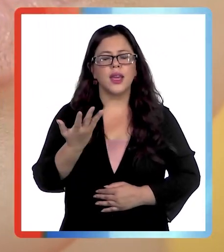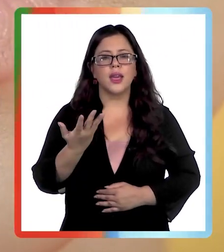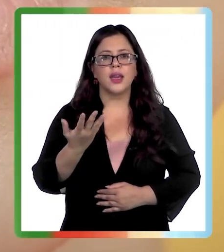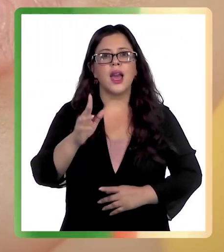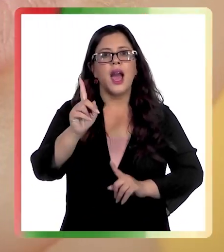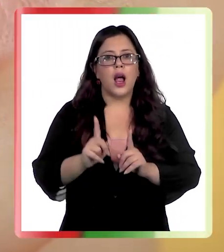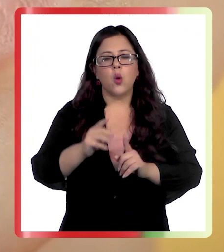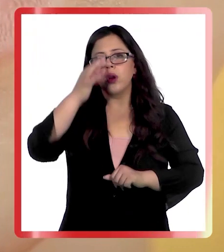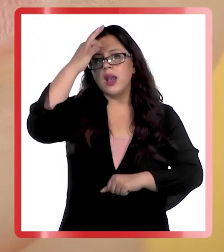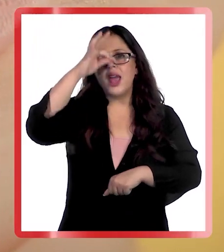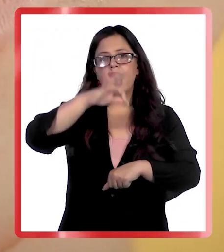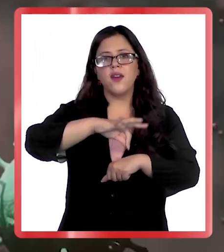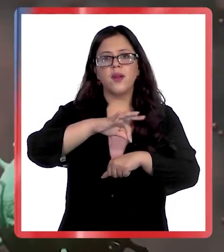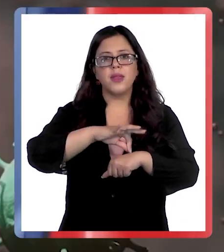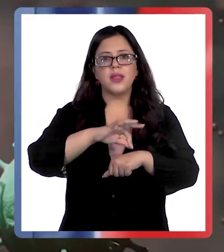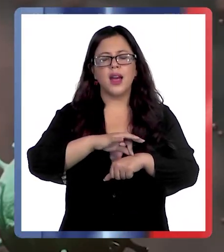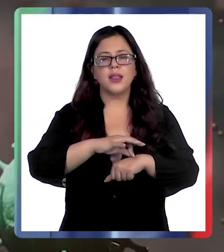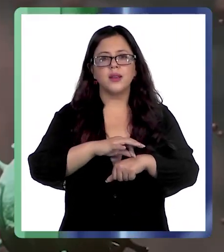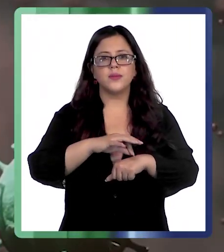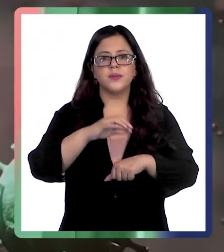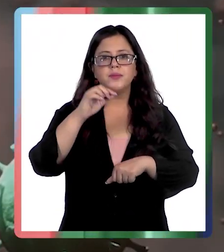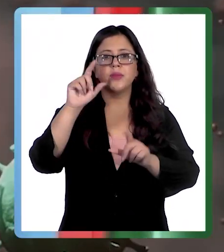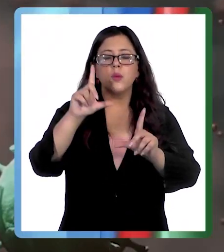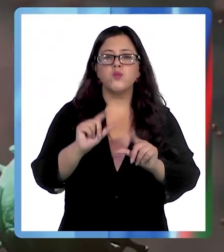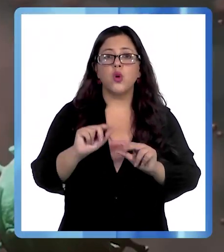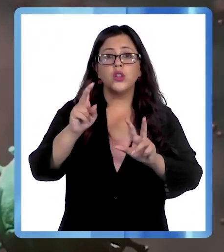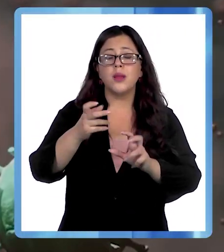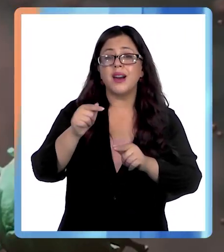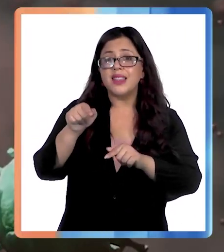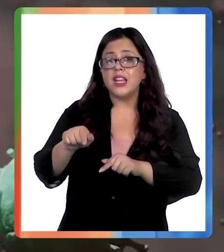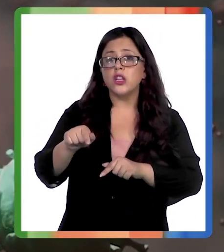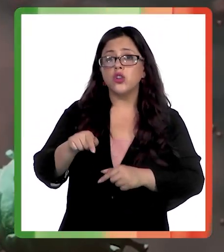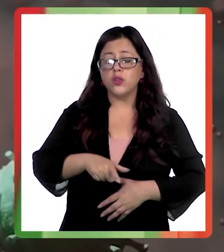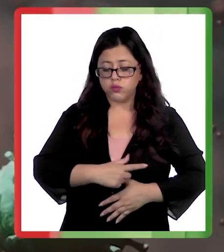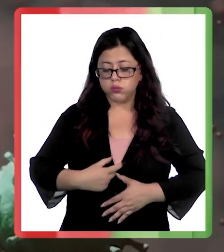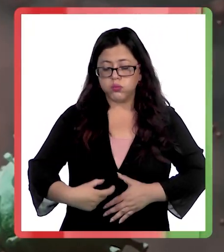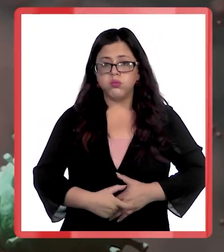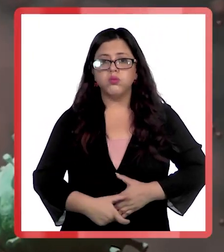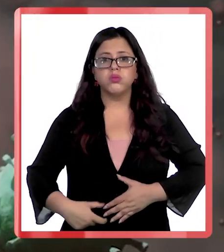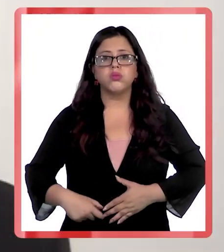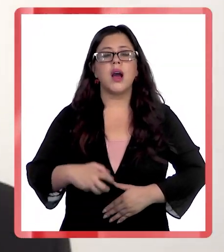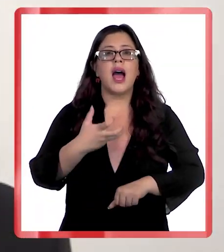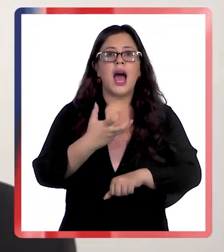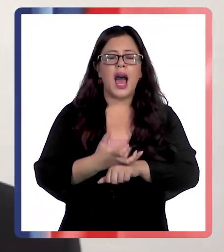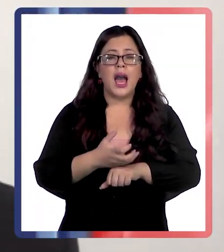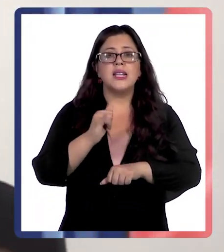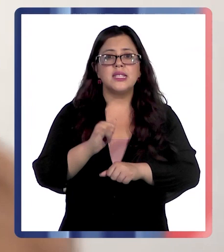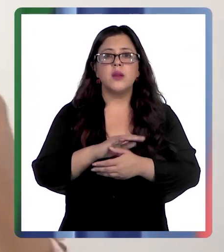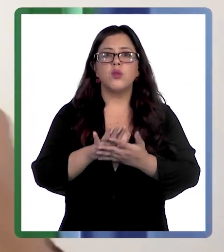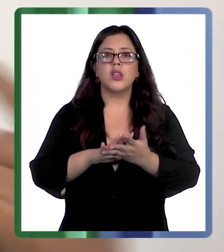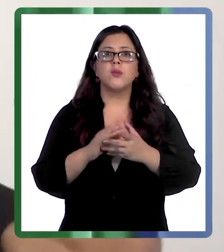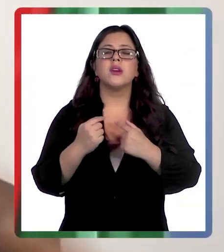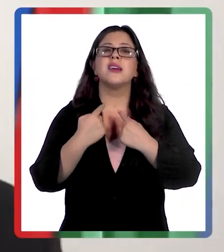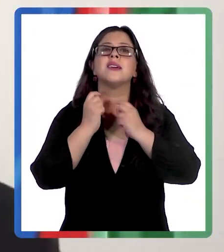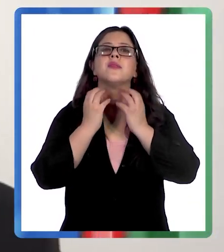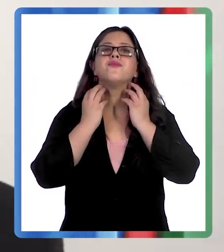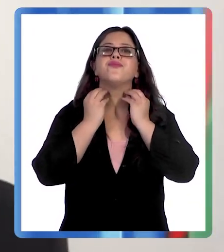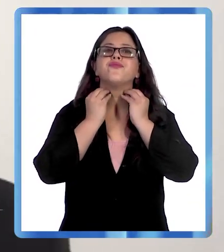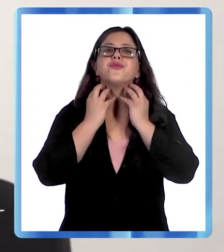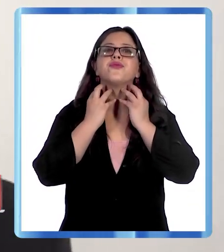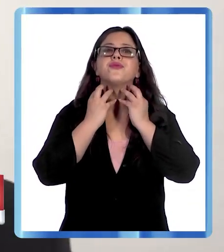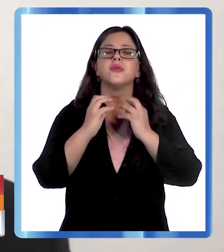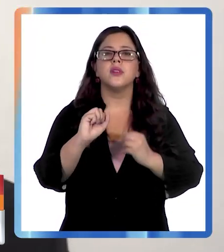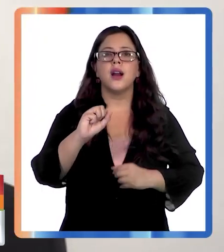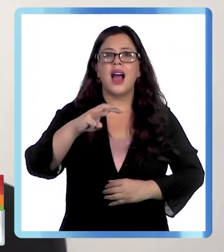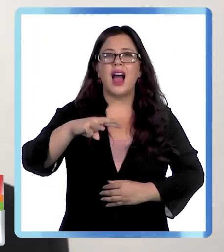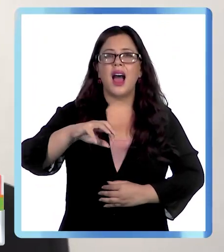generan ciertas enfermedades muy poca de de las litosis proviene del estómago existen por supuesto o de las amígdalas